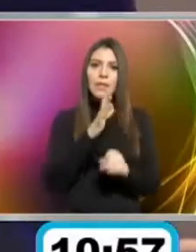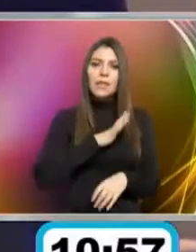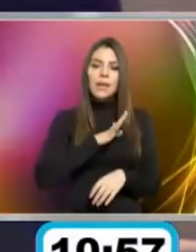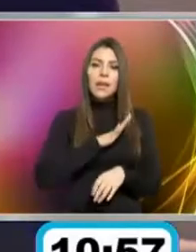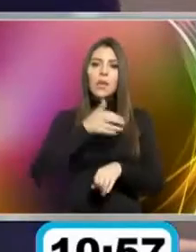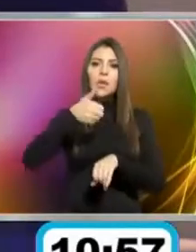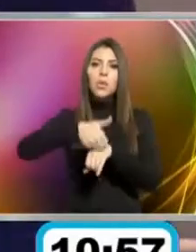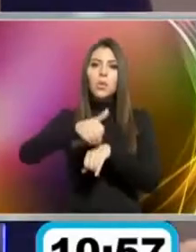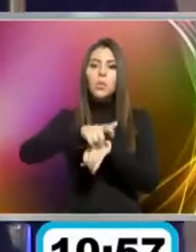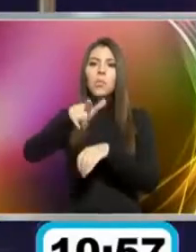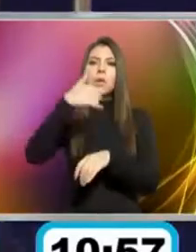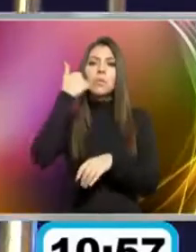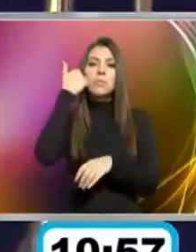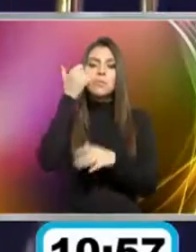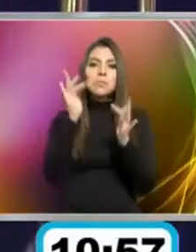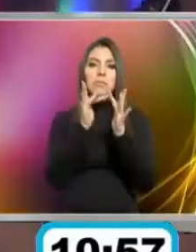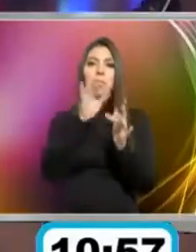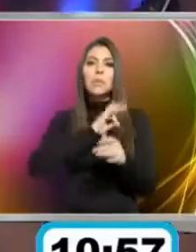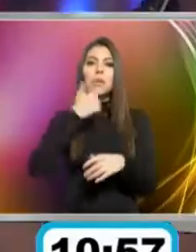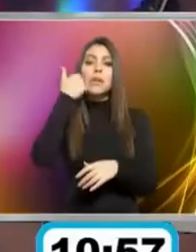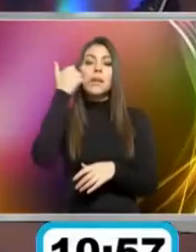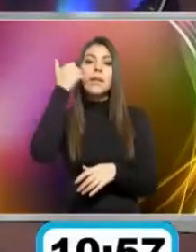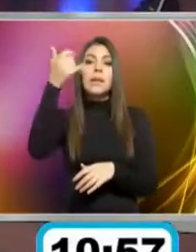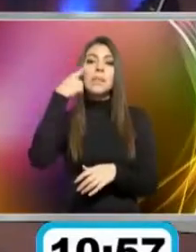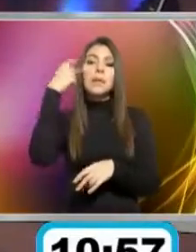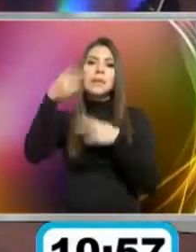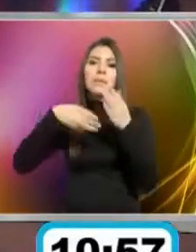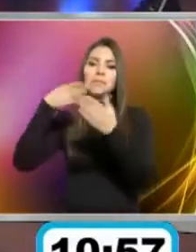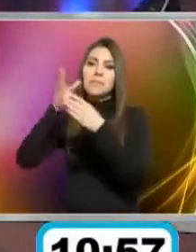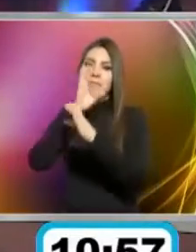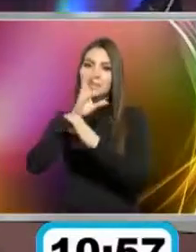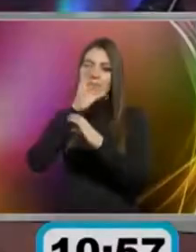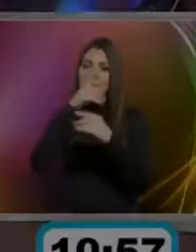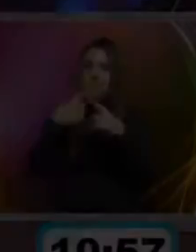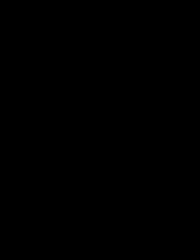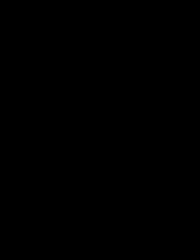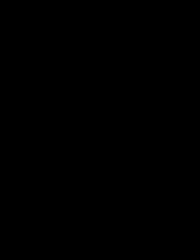números para contrataciones, etcétera. Muy bien, el aplauso para Supersónicos que estuvieron con nosotros.